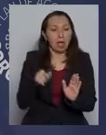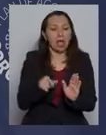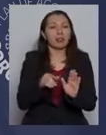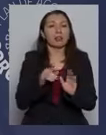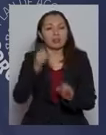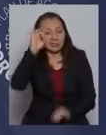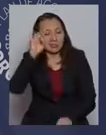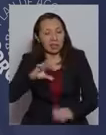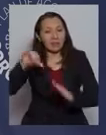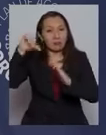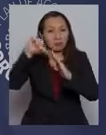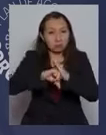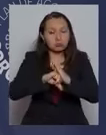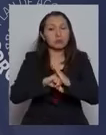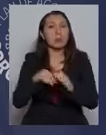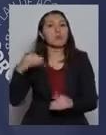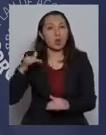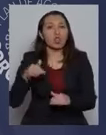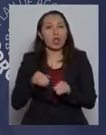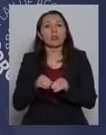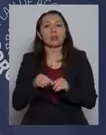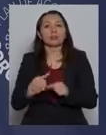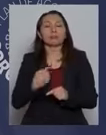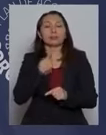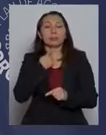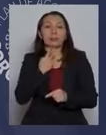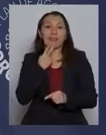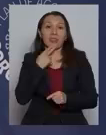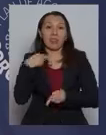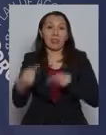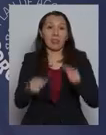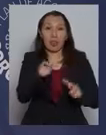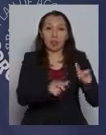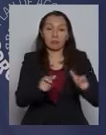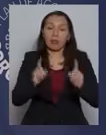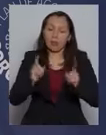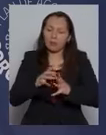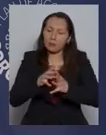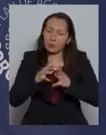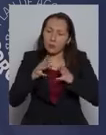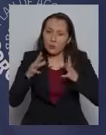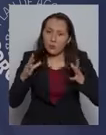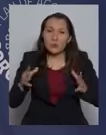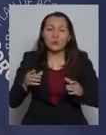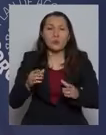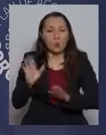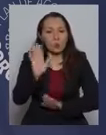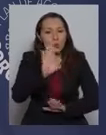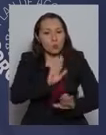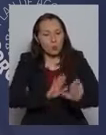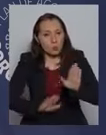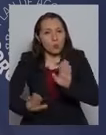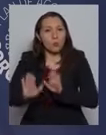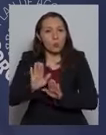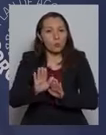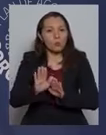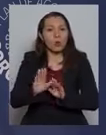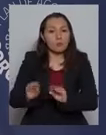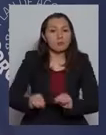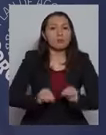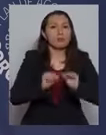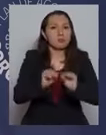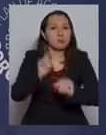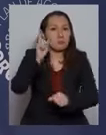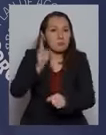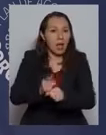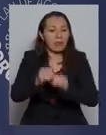Sabemos que las cuarentenas tienen un impacto en la vida de las personas, por lo tanto tenemos que ser tremendamente cuidadosos en ir